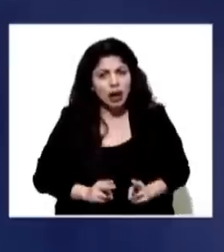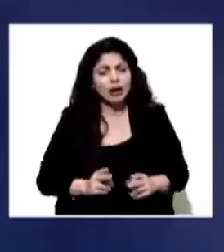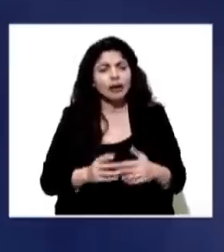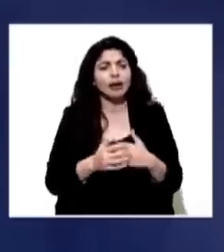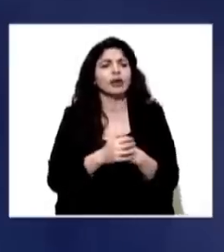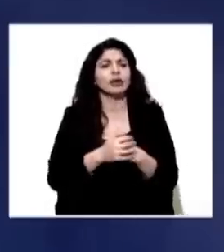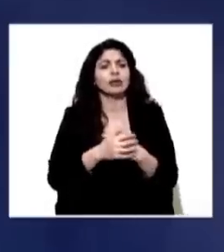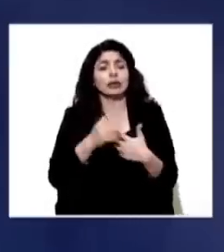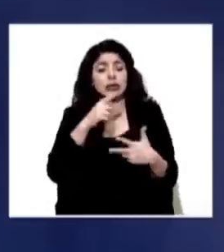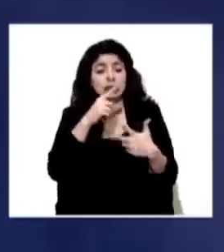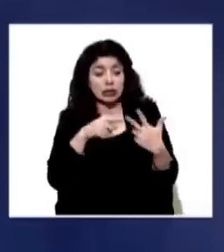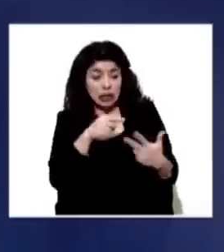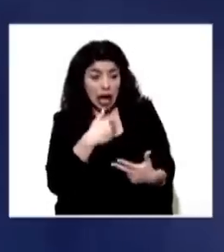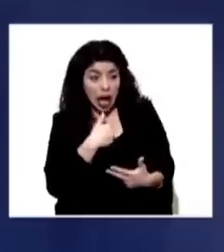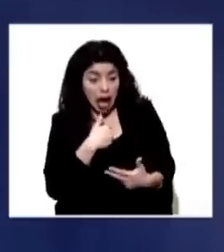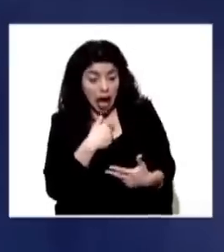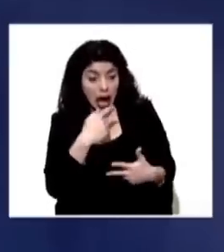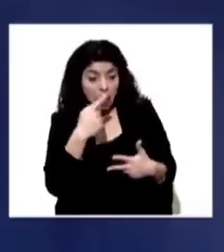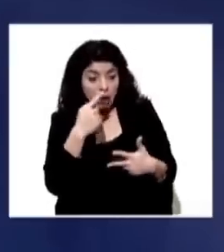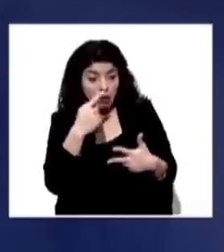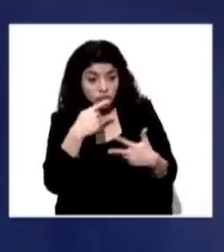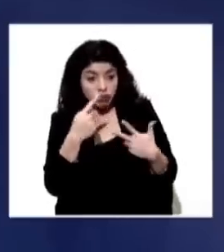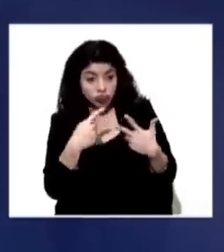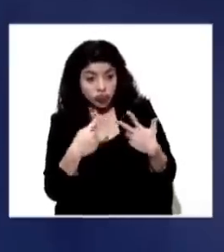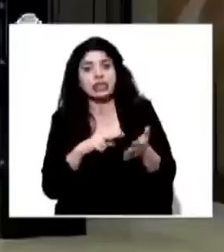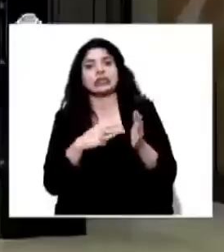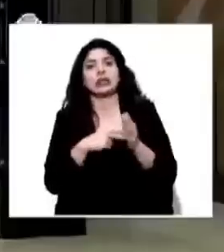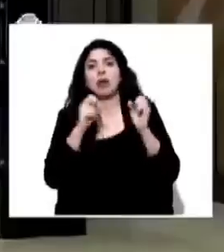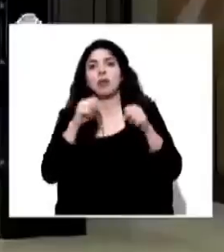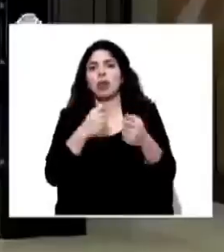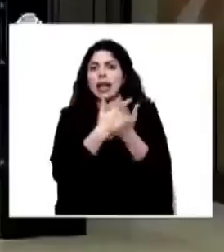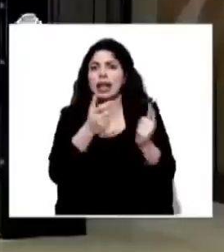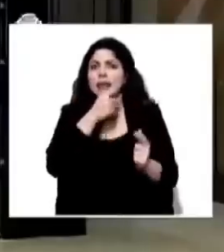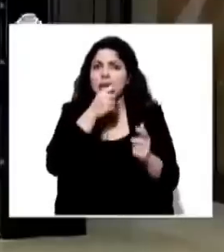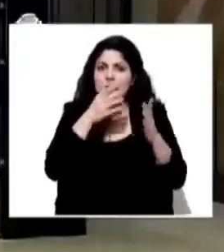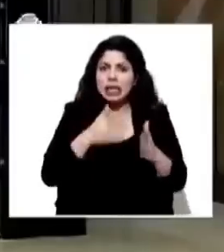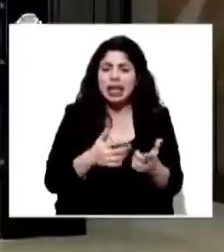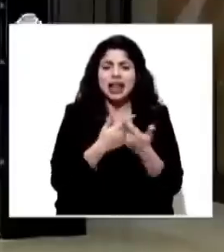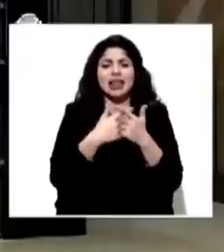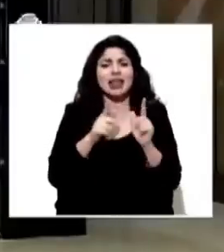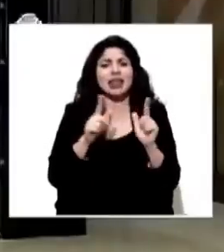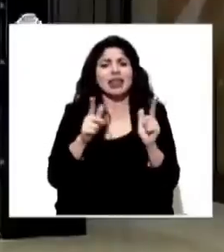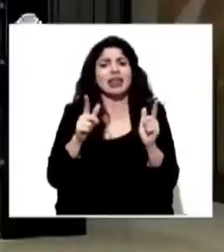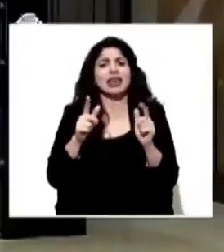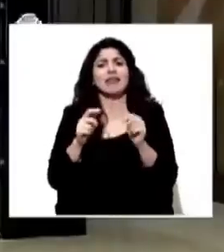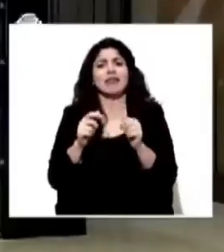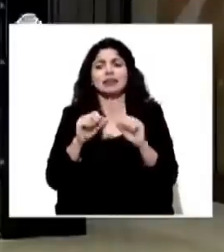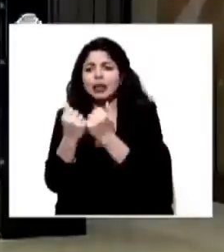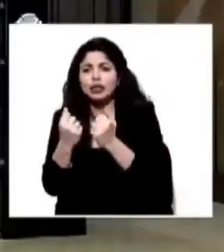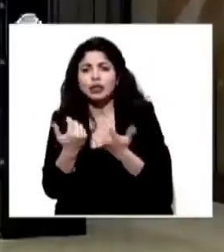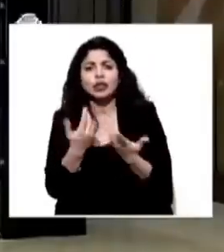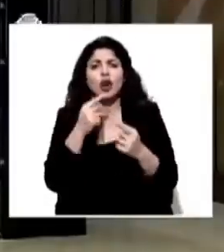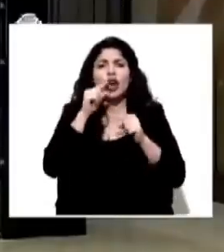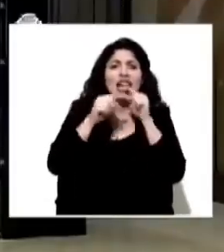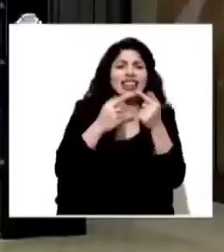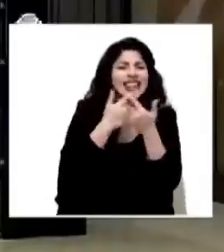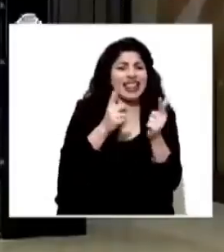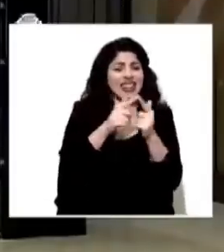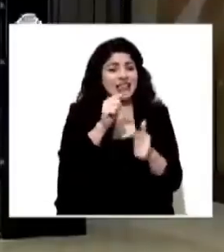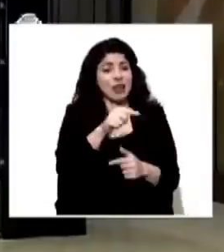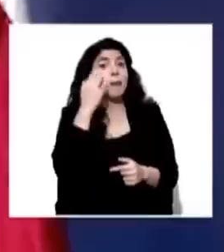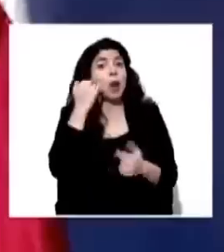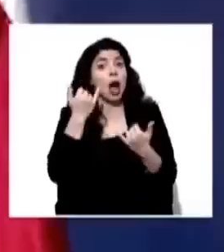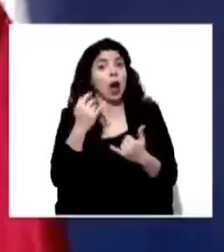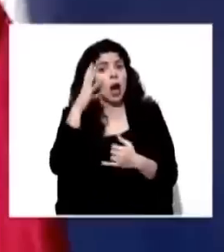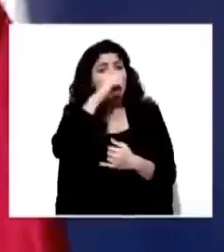a fin de garantizar que tengamos libertad de prensa, libertad de asociación, libertad de criticar, porque lo que estamos observando en